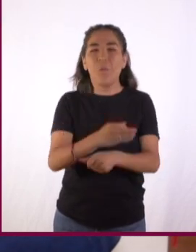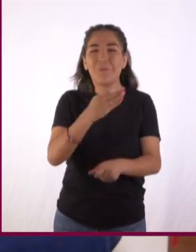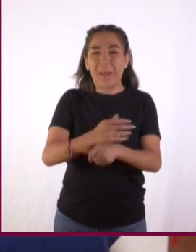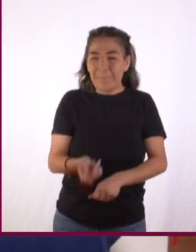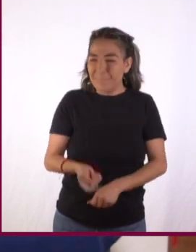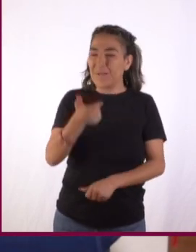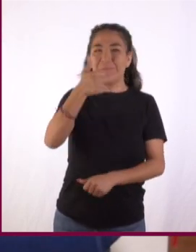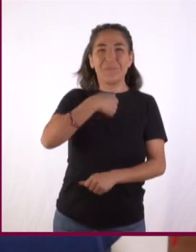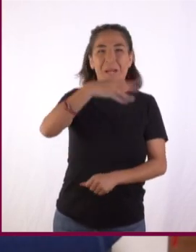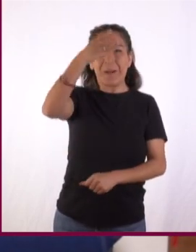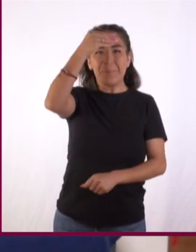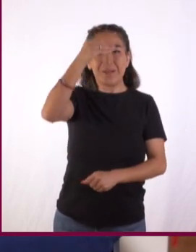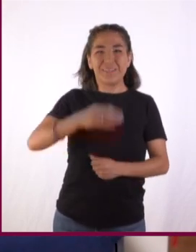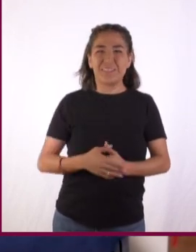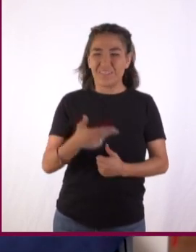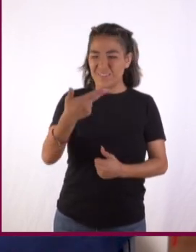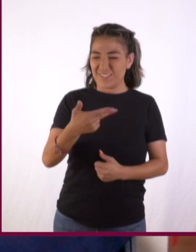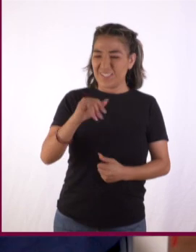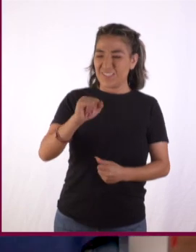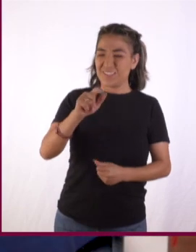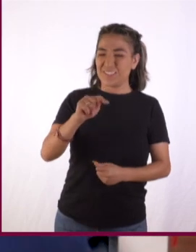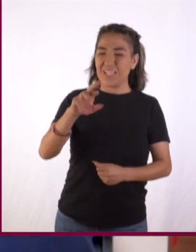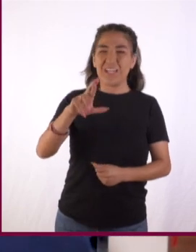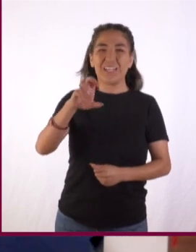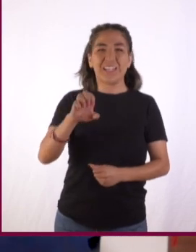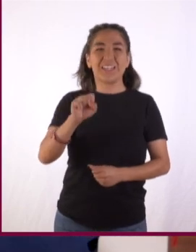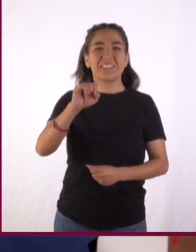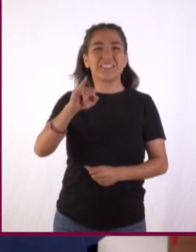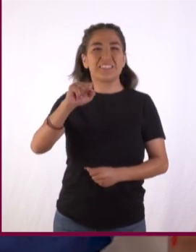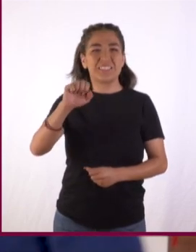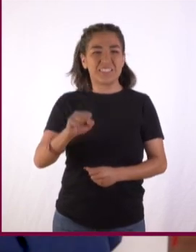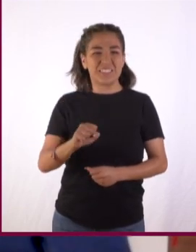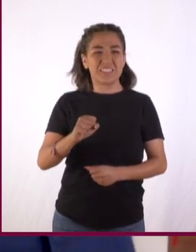que acabo de aprender. Ajá. Histéresis.